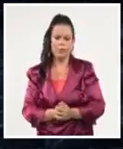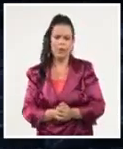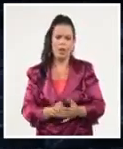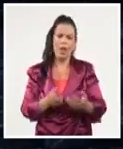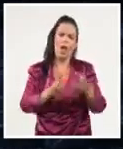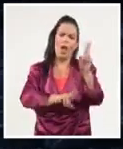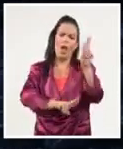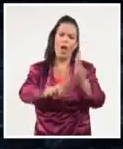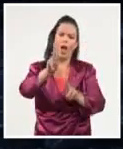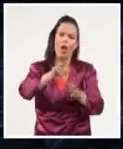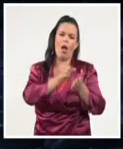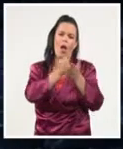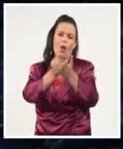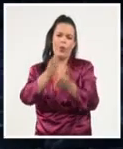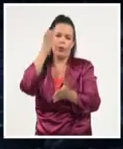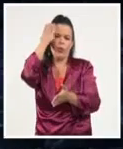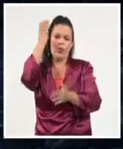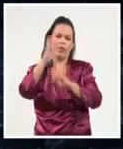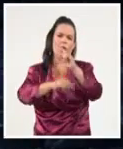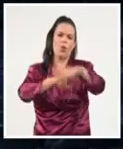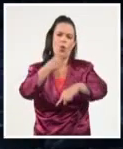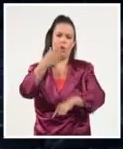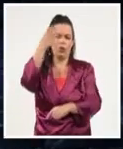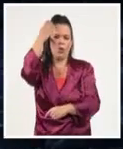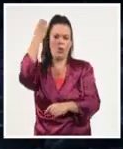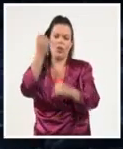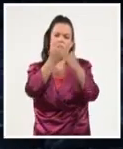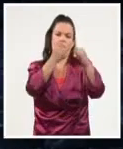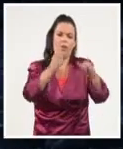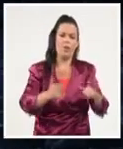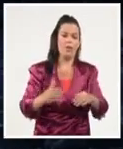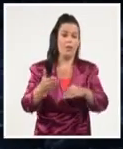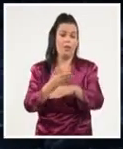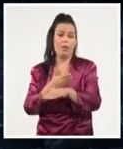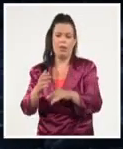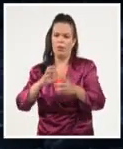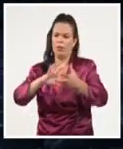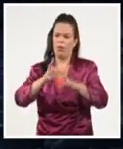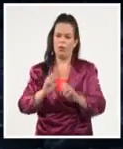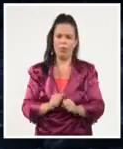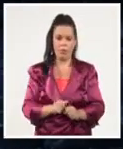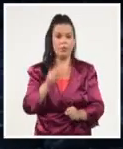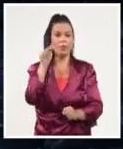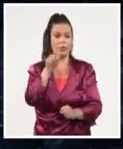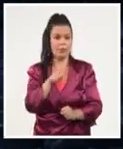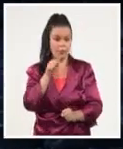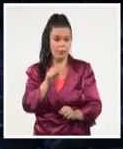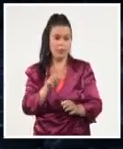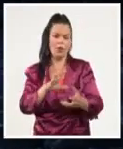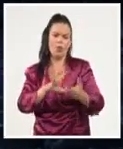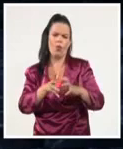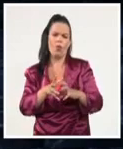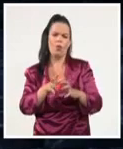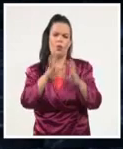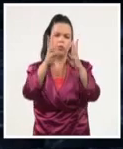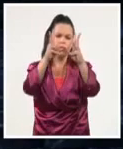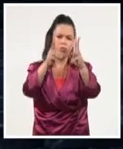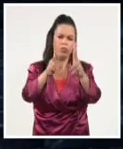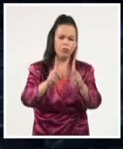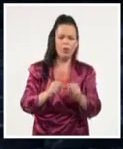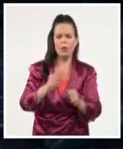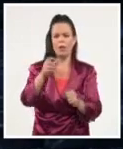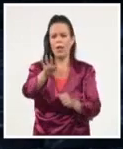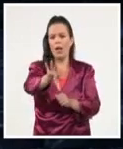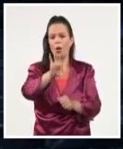membresía es heterogénea en algunos, y se realizarán primarias en cada uno de ellos para decantar la figura que los